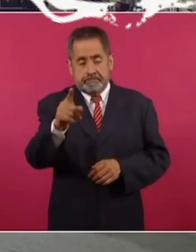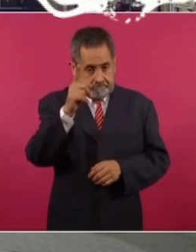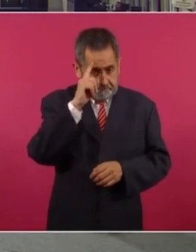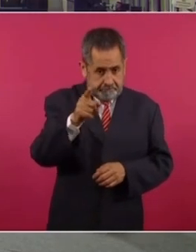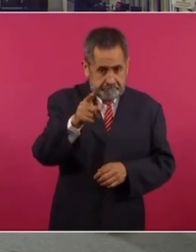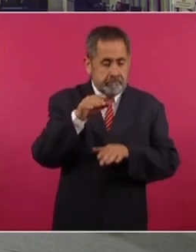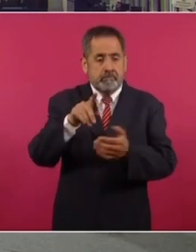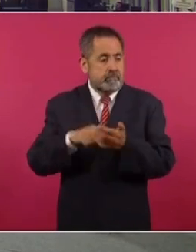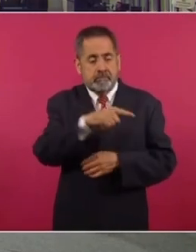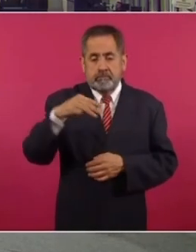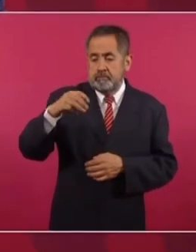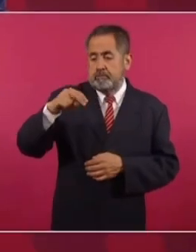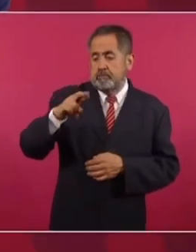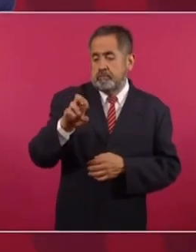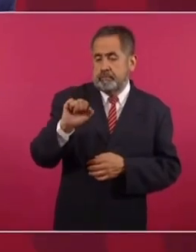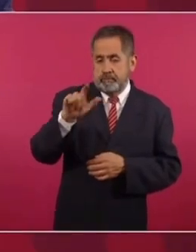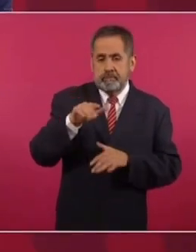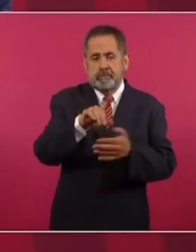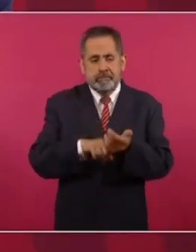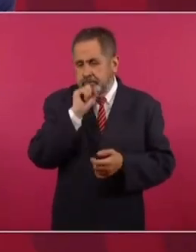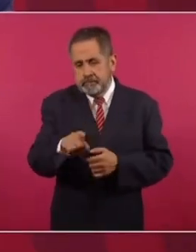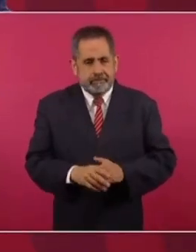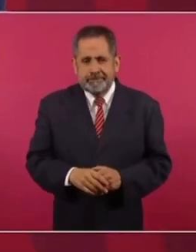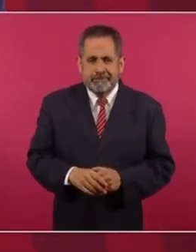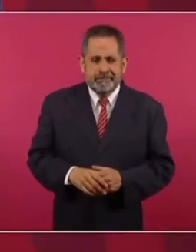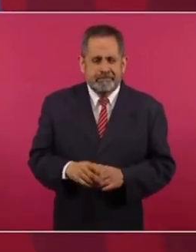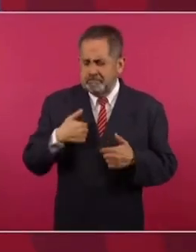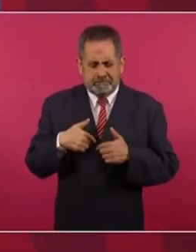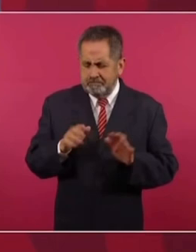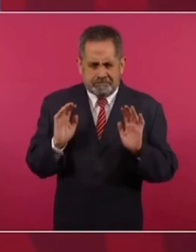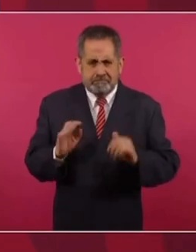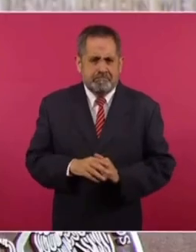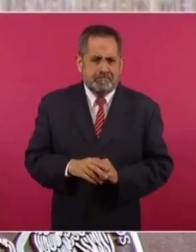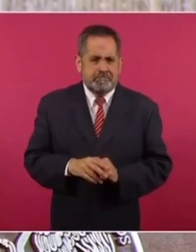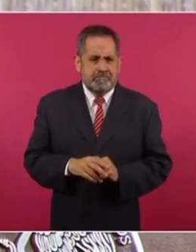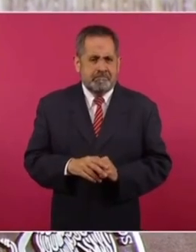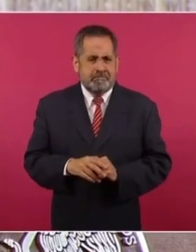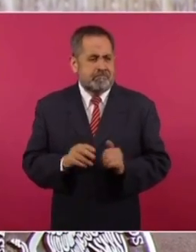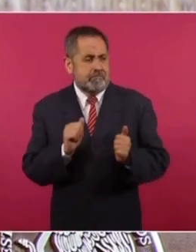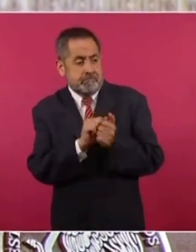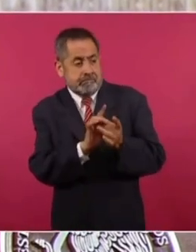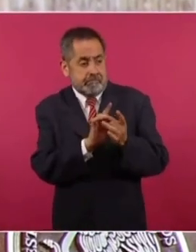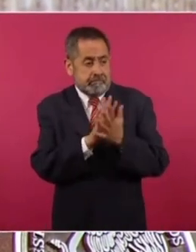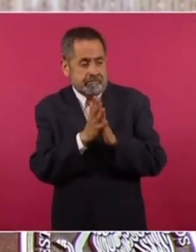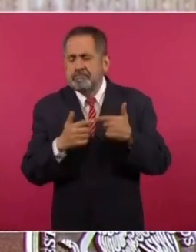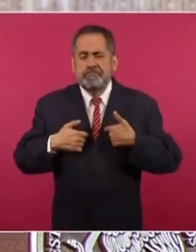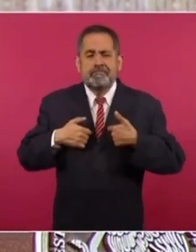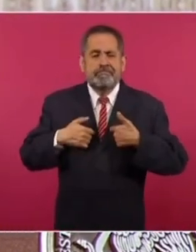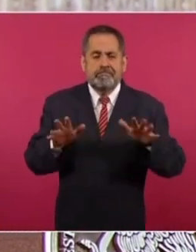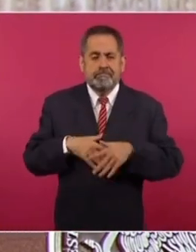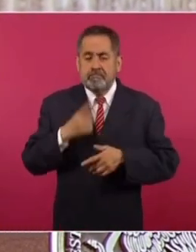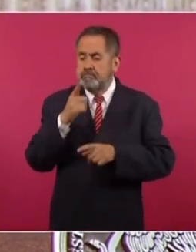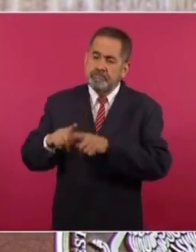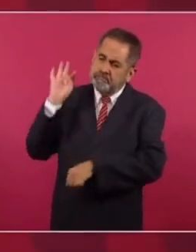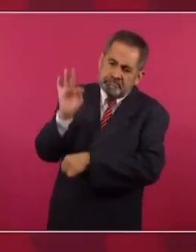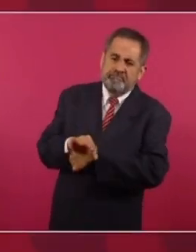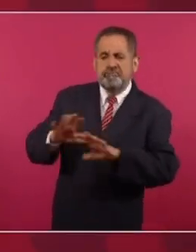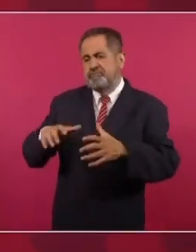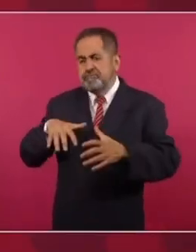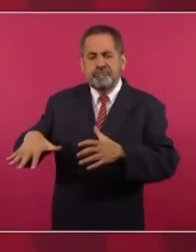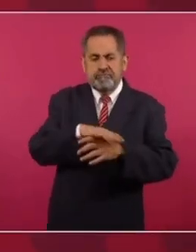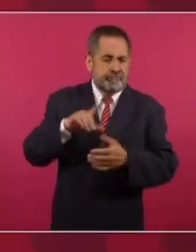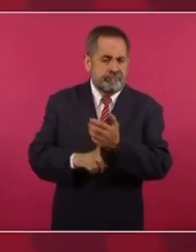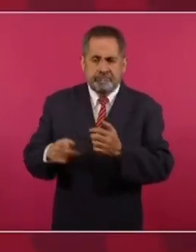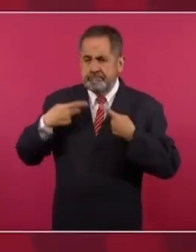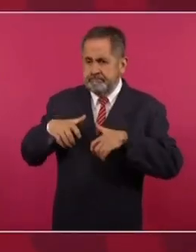Lo de Monreal, que tiene que ver con lo mismo, no hacemos nosotros alianzas cuando se trata de defender